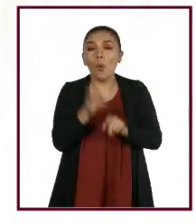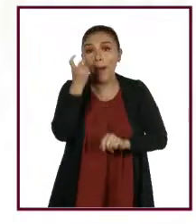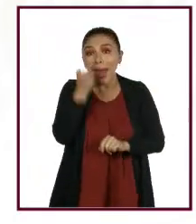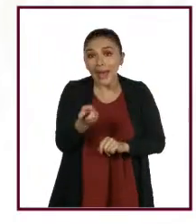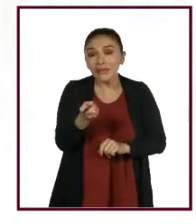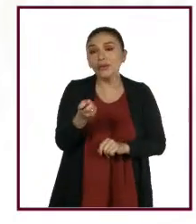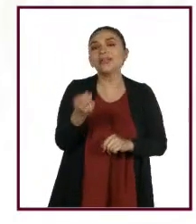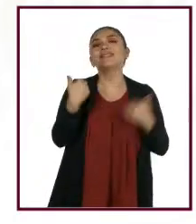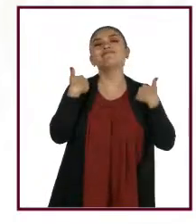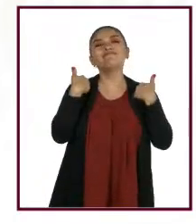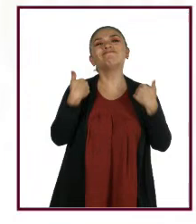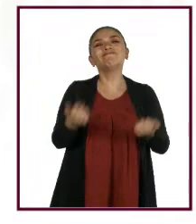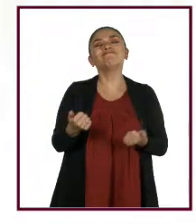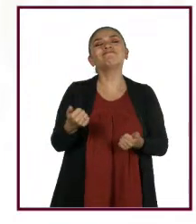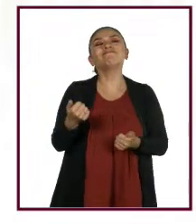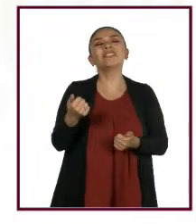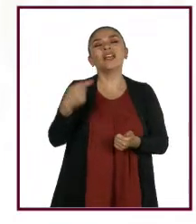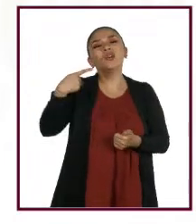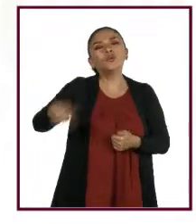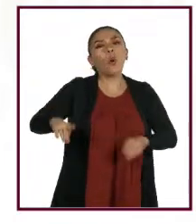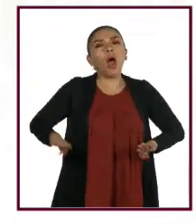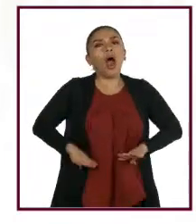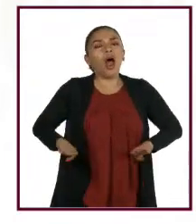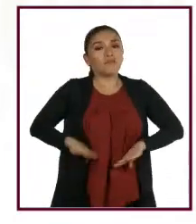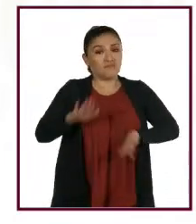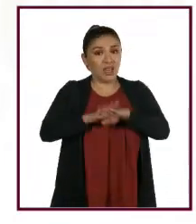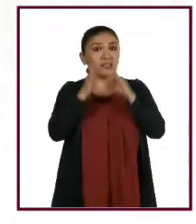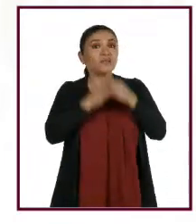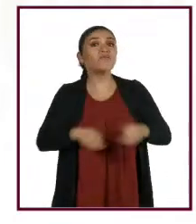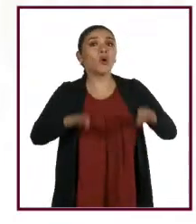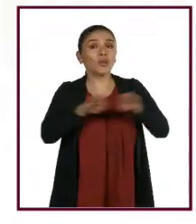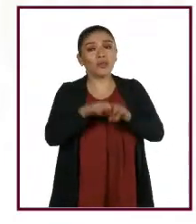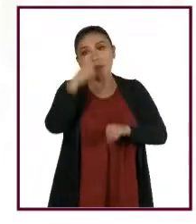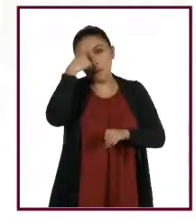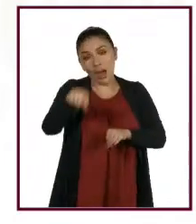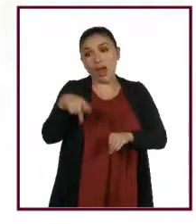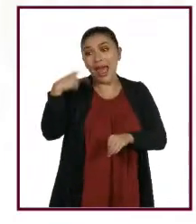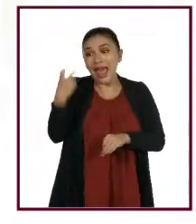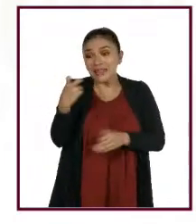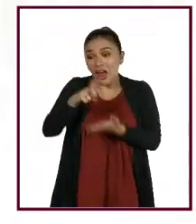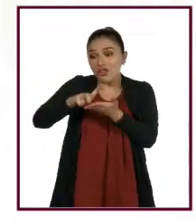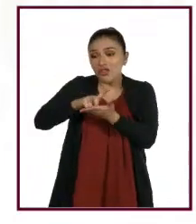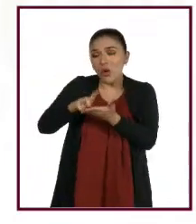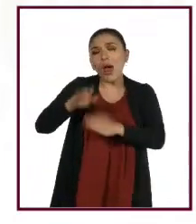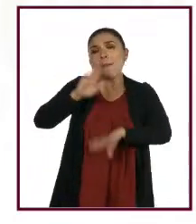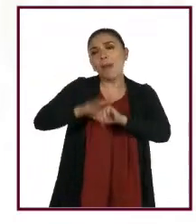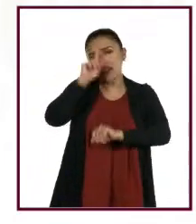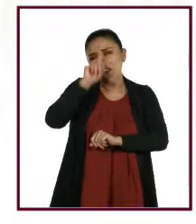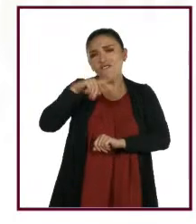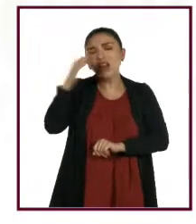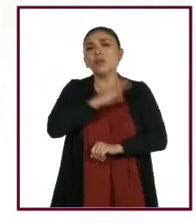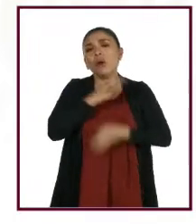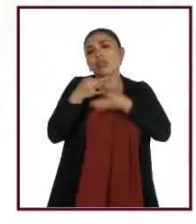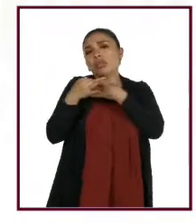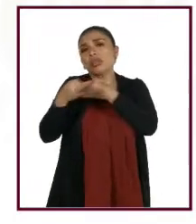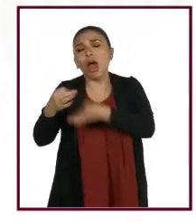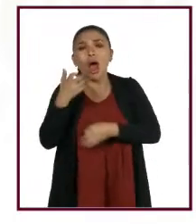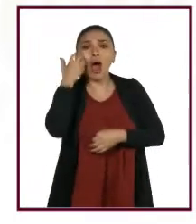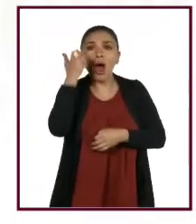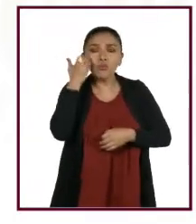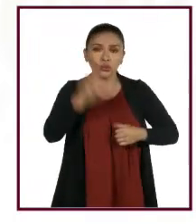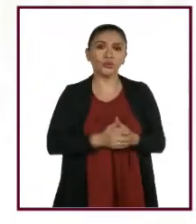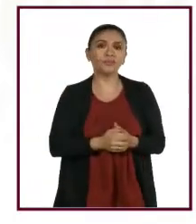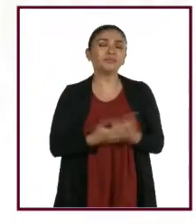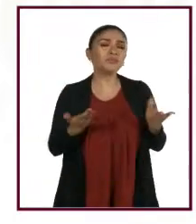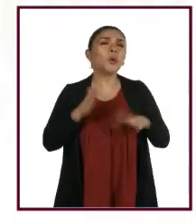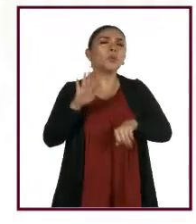hacen tener características relevantes para ser una sustancia de fácil abuso. Y una de las